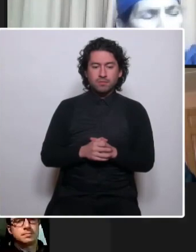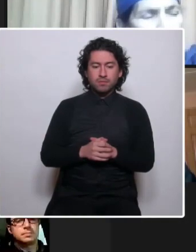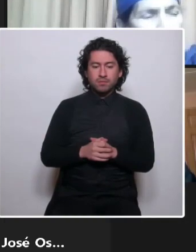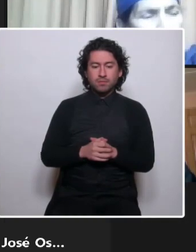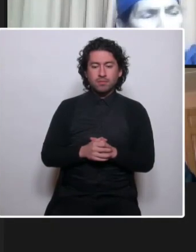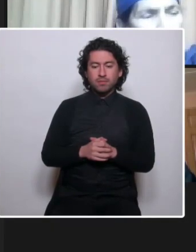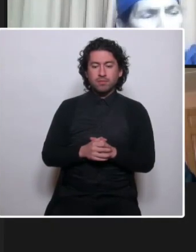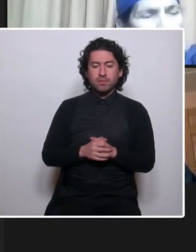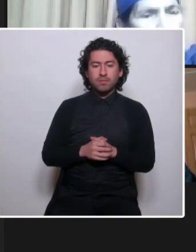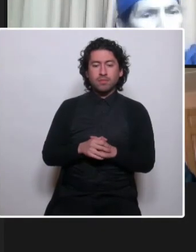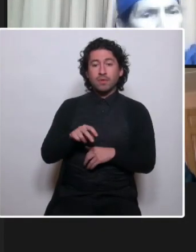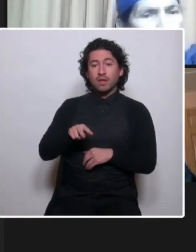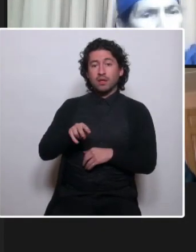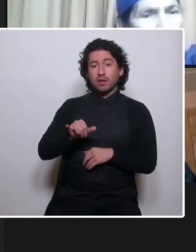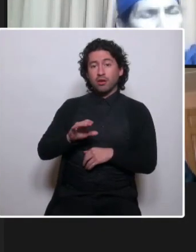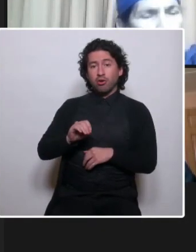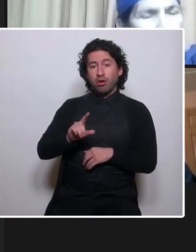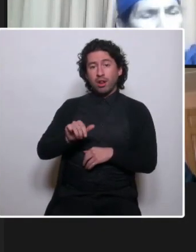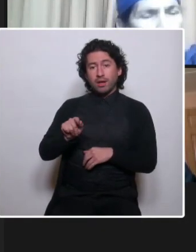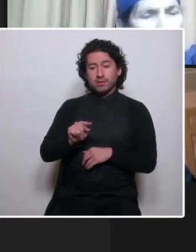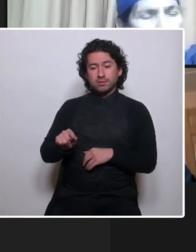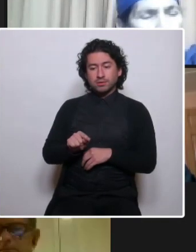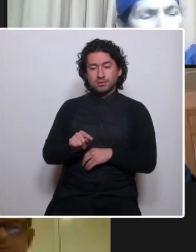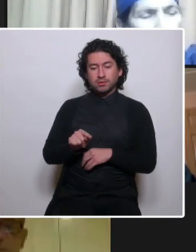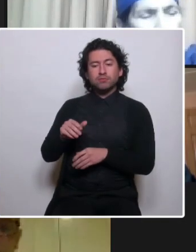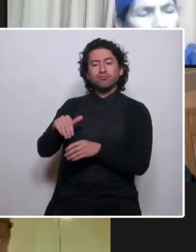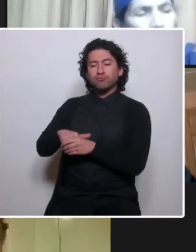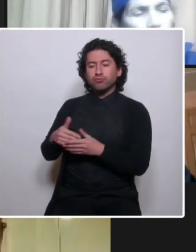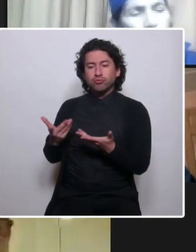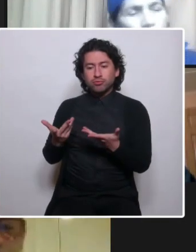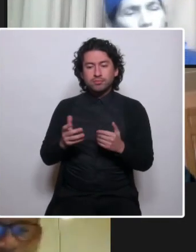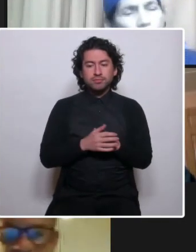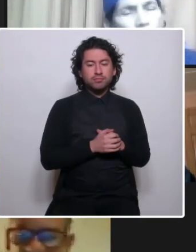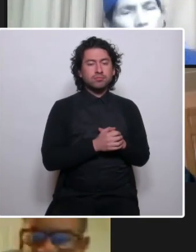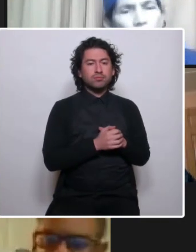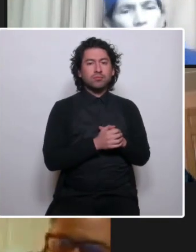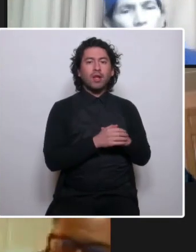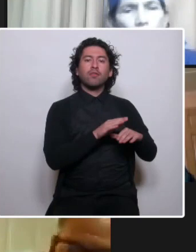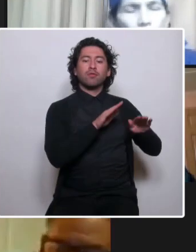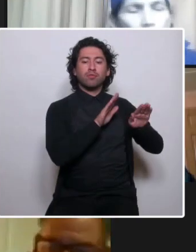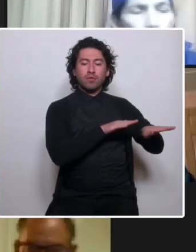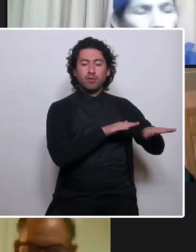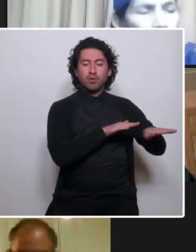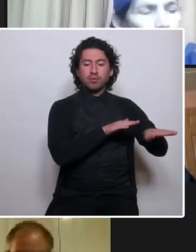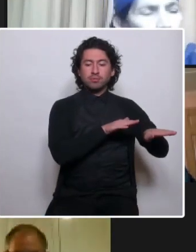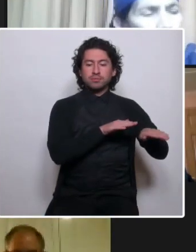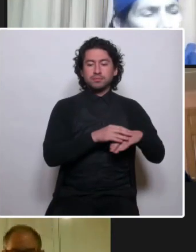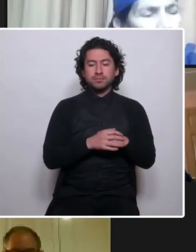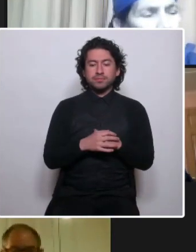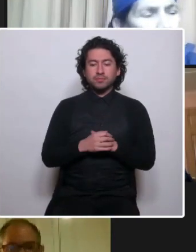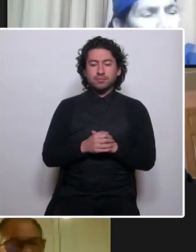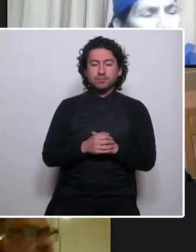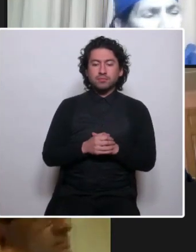Y convencional Nicolás Núñez, ¿cómo vota? A favor, señor secretario.